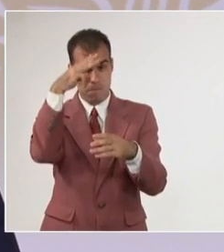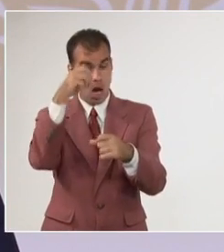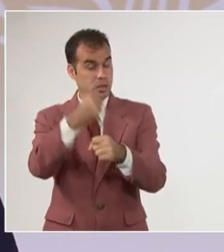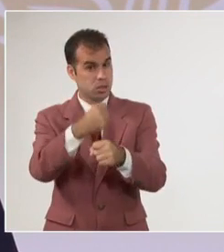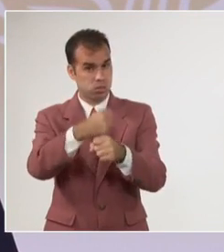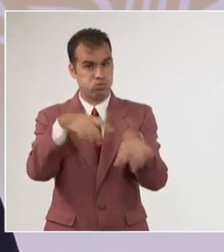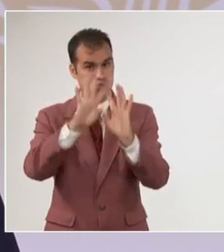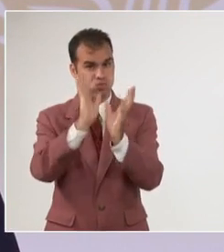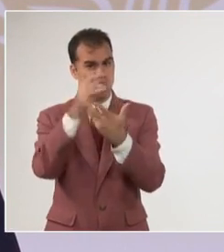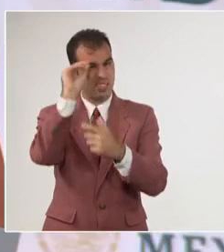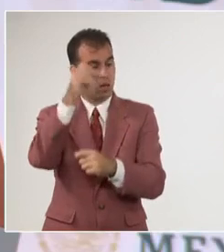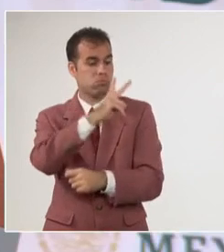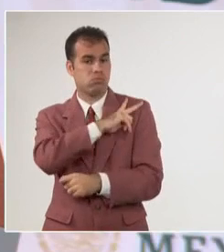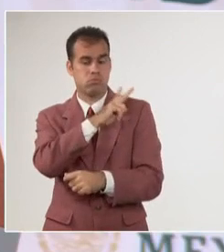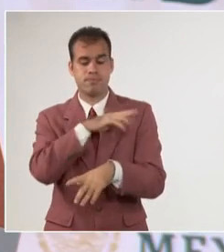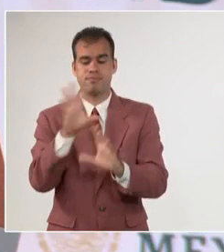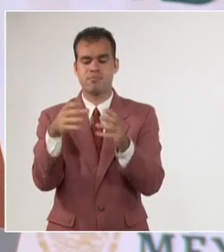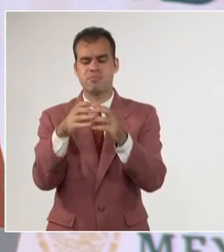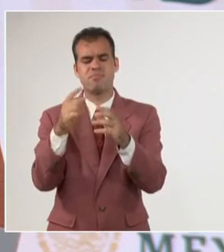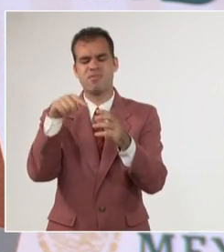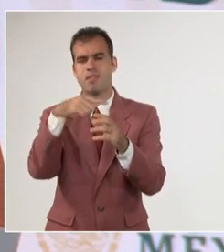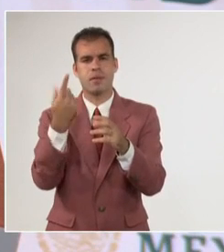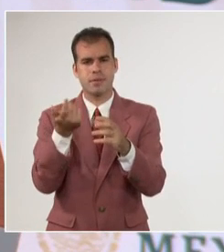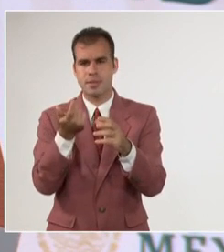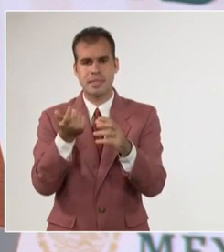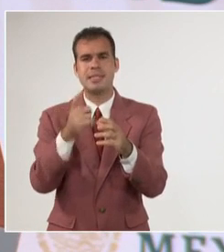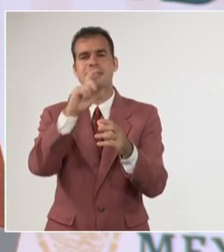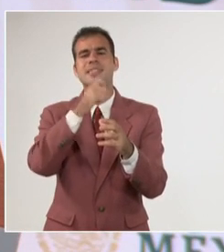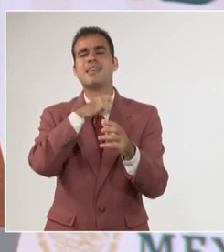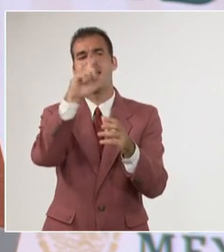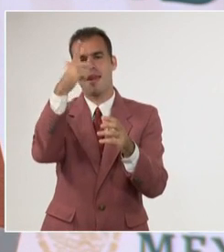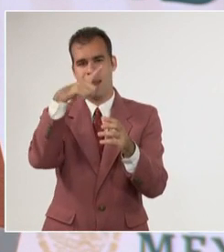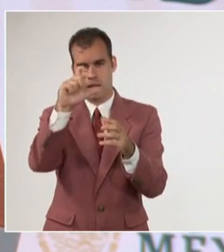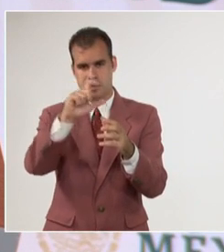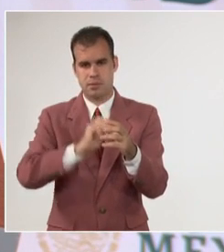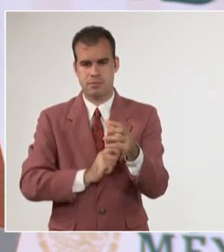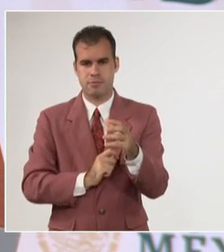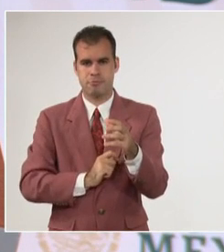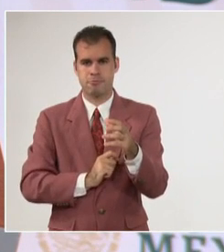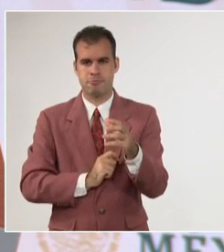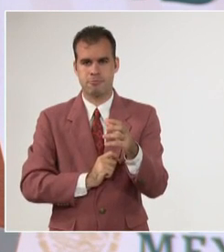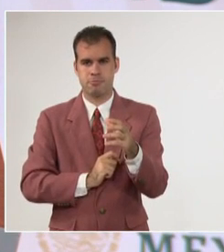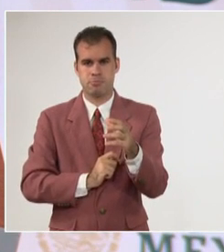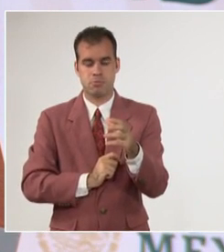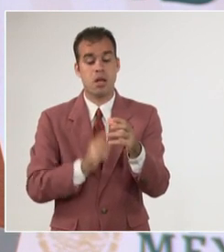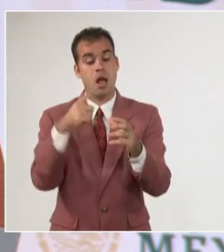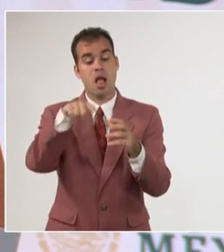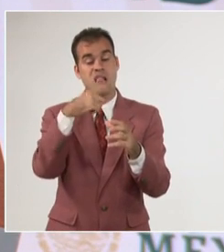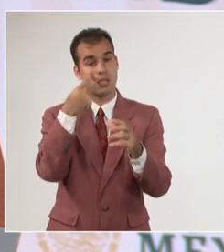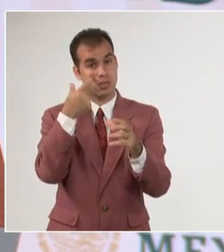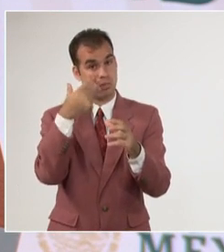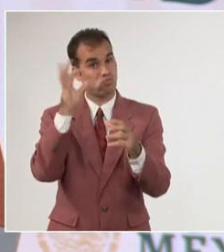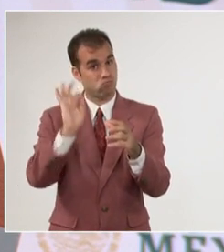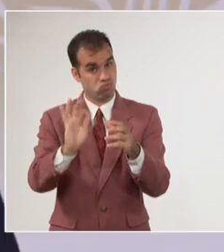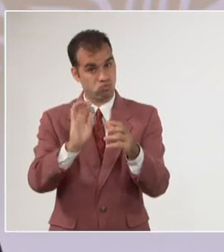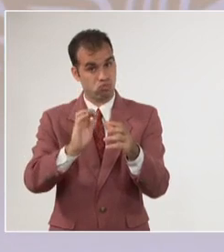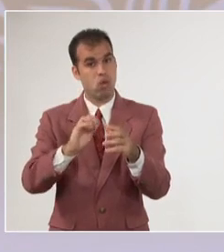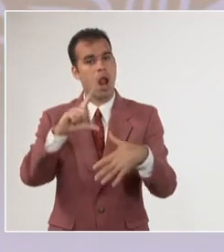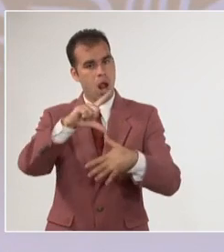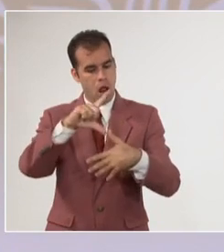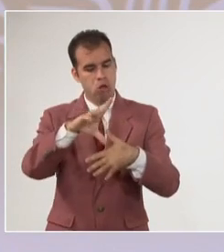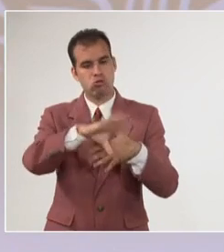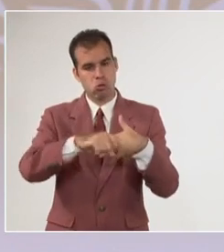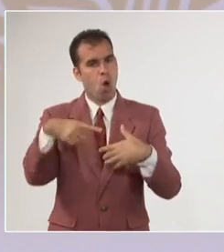de la presidencia pro tempore de la Comunidad de Estados Latinoamericanos y Caribeños, mecanismo de genuina vocación latinoamericana y